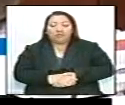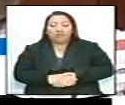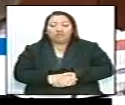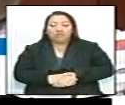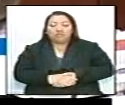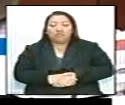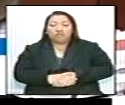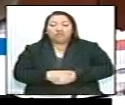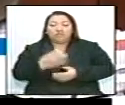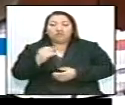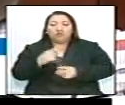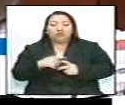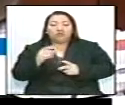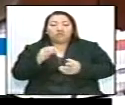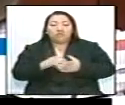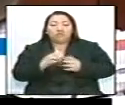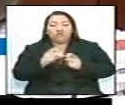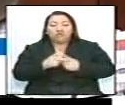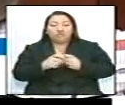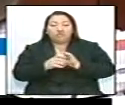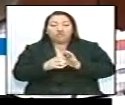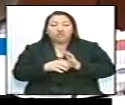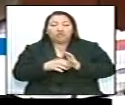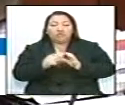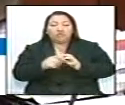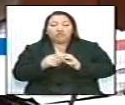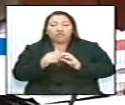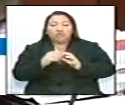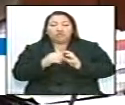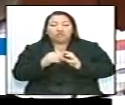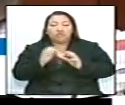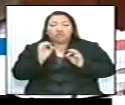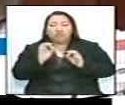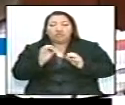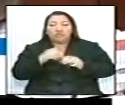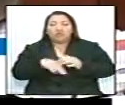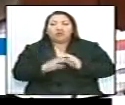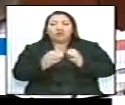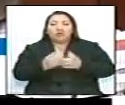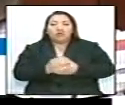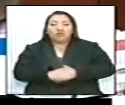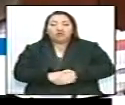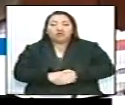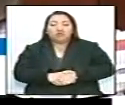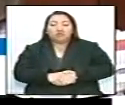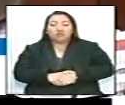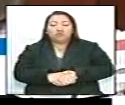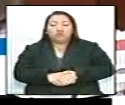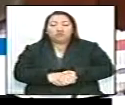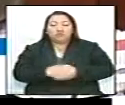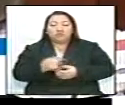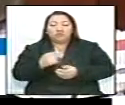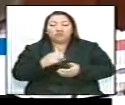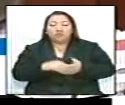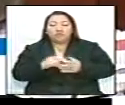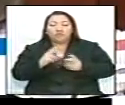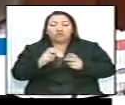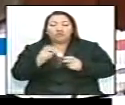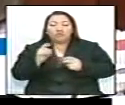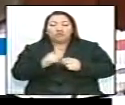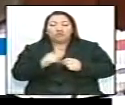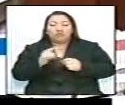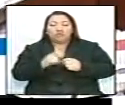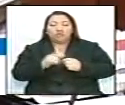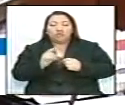en la Comisión de Constitución, esta discusión se dio en el Pleno del Parlamento, porque vieron que era una cuestión urgente, no